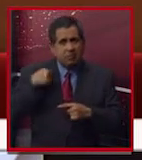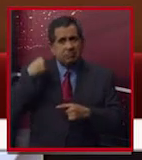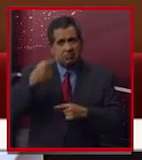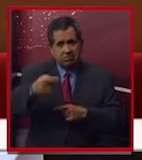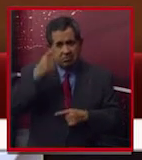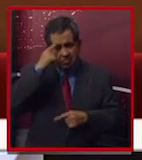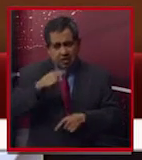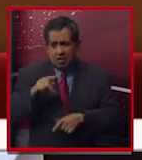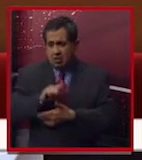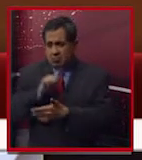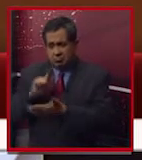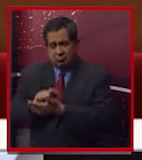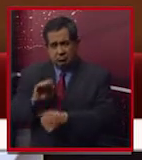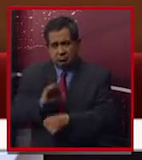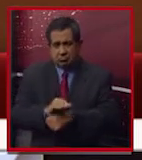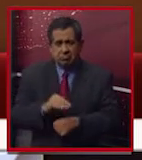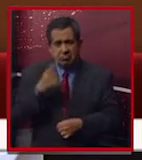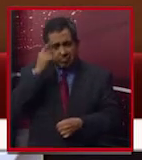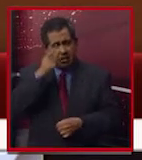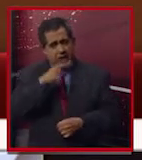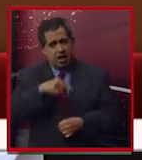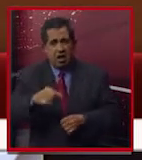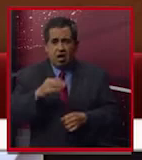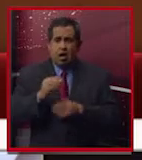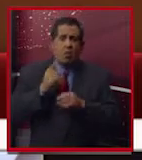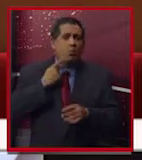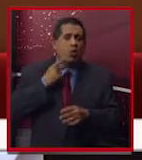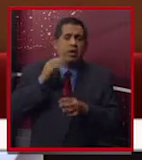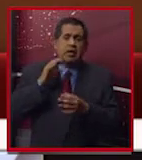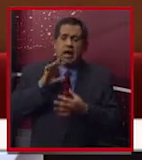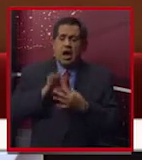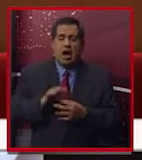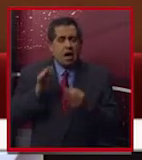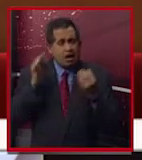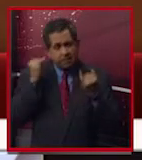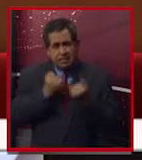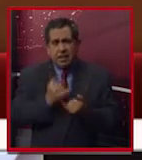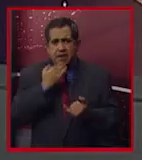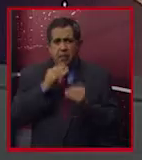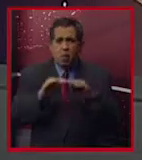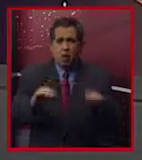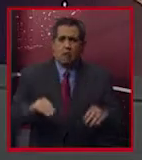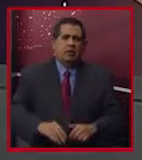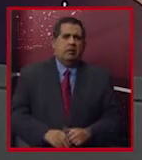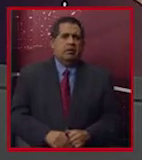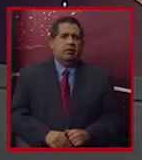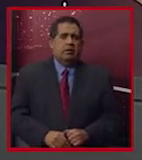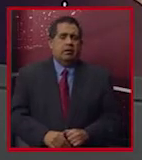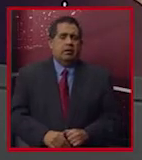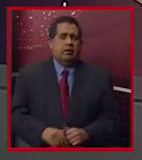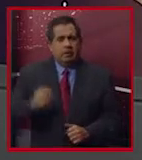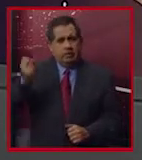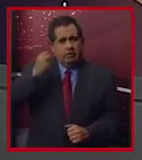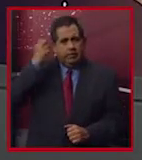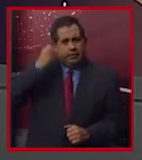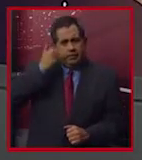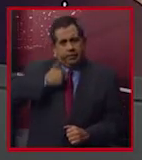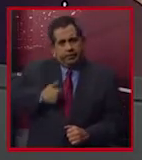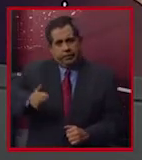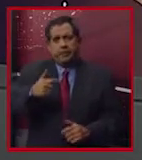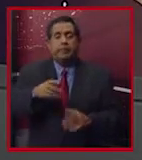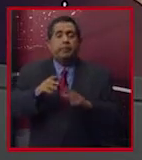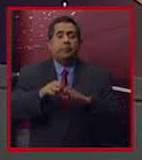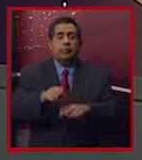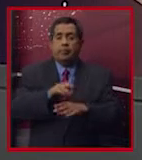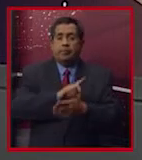para la legislación y para la ejecución de políticas públicas de igualdad. Tras exponer que la protección y defensa